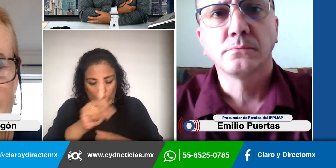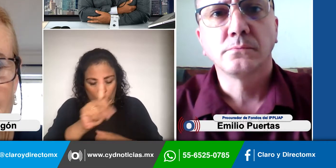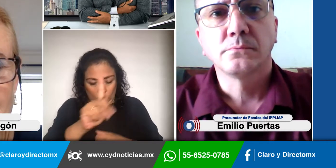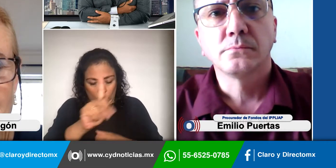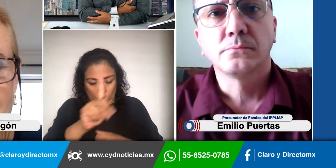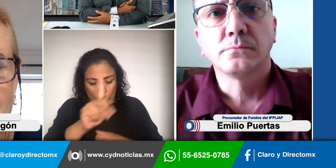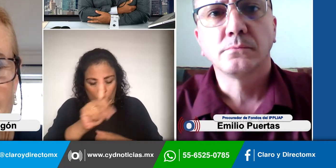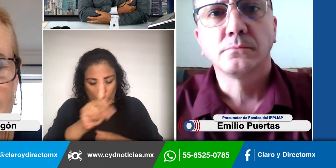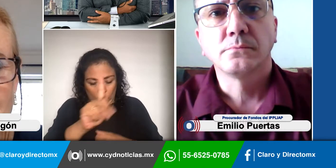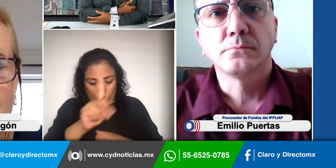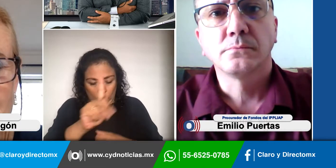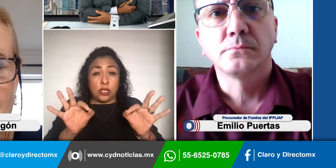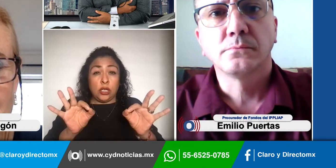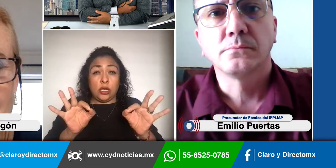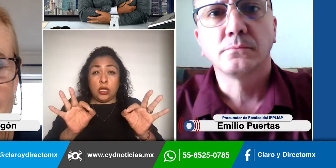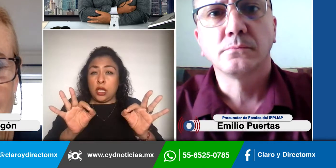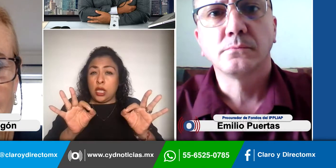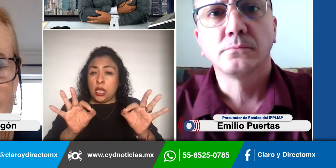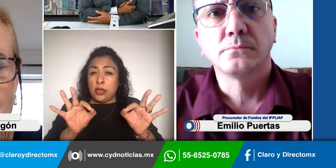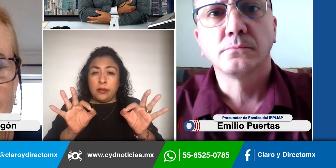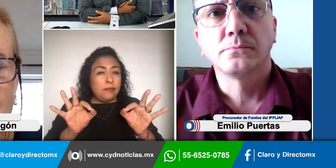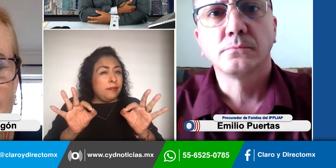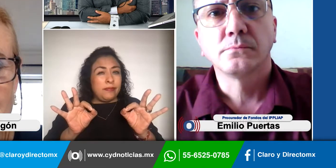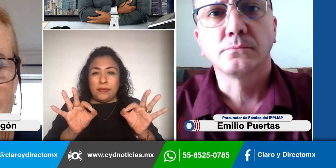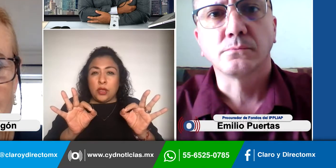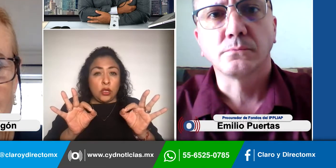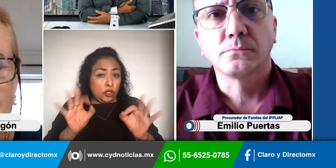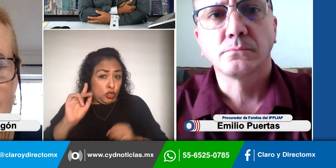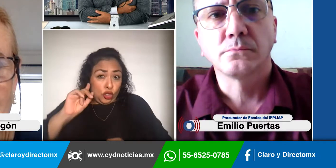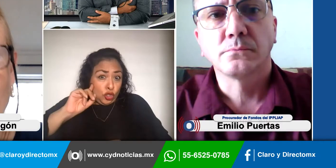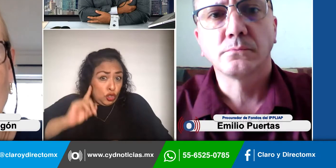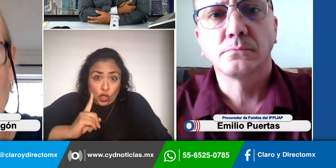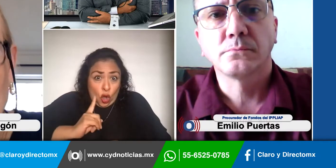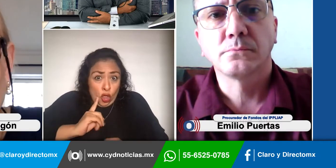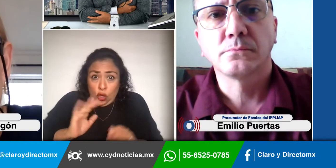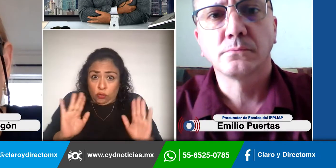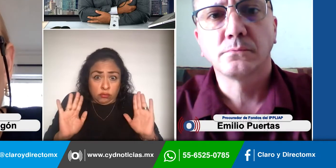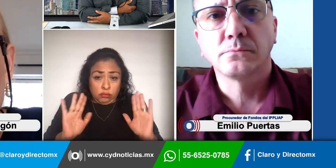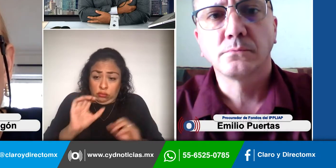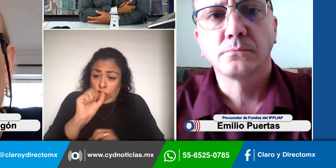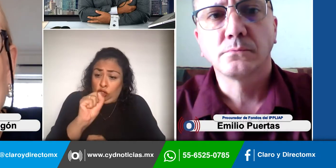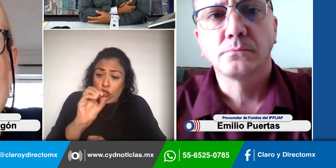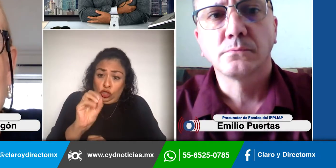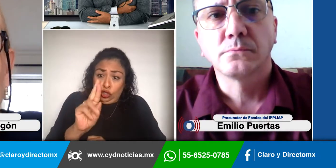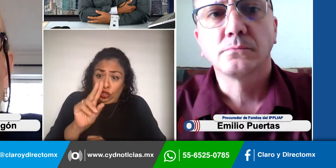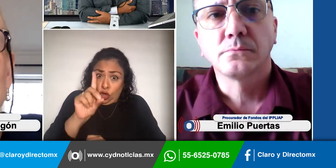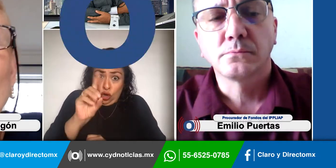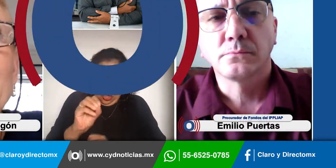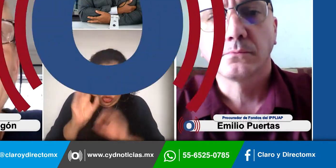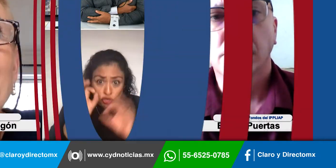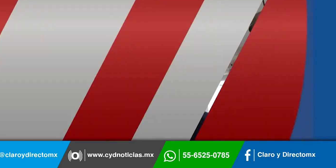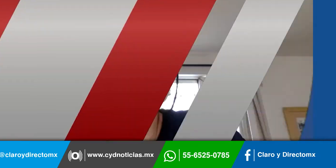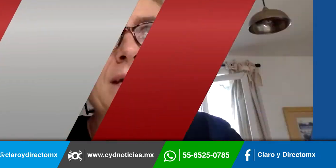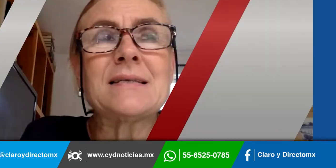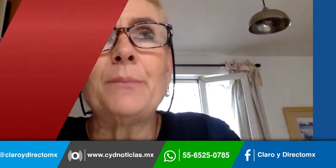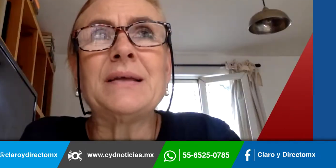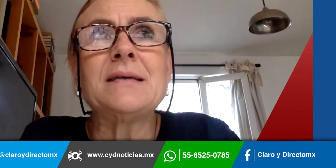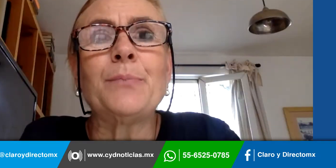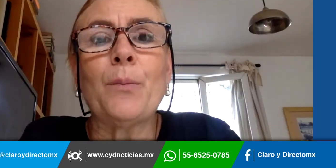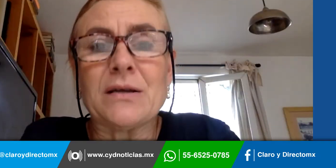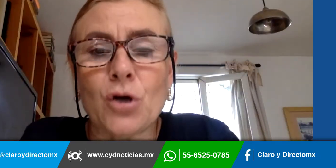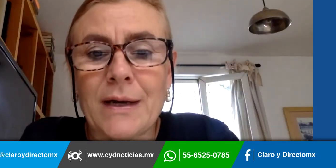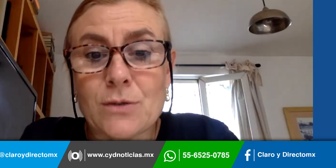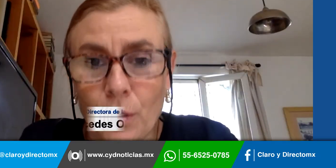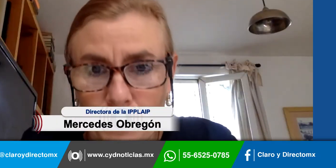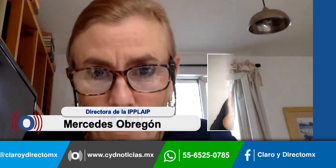otro más que sordos? ¿Ese es el término correcto, Mercedes? Es que, Roberto, mencionaste al